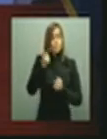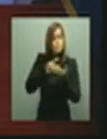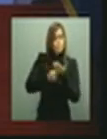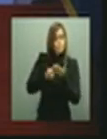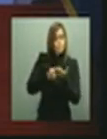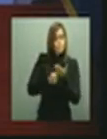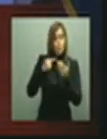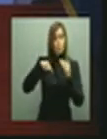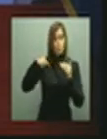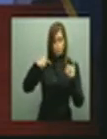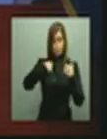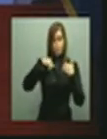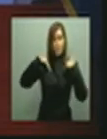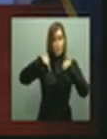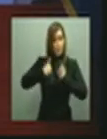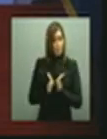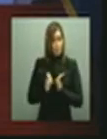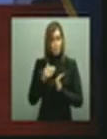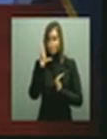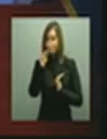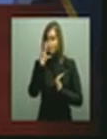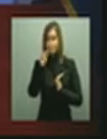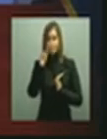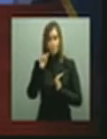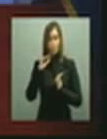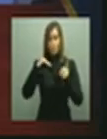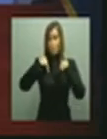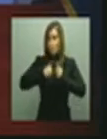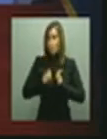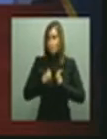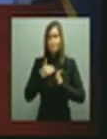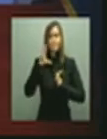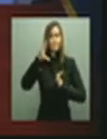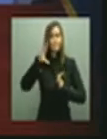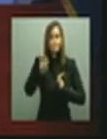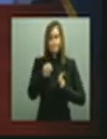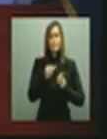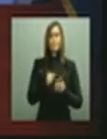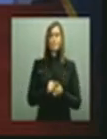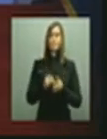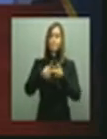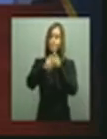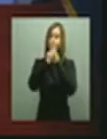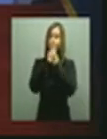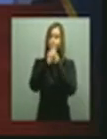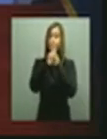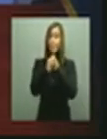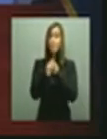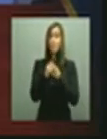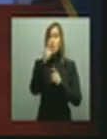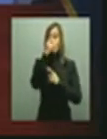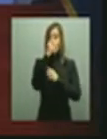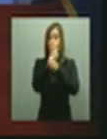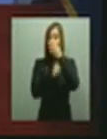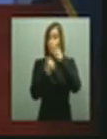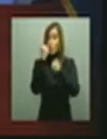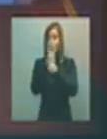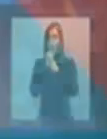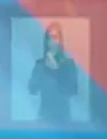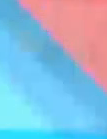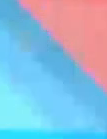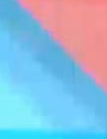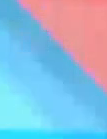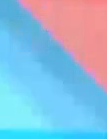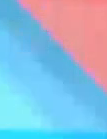momento vieron la entrevista o su evaluación en el Consejo de la Magistratura. Miriam Germán fue